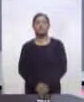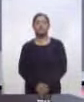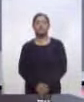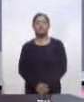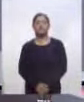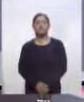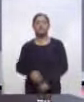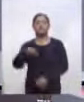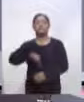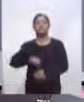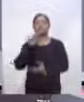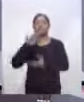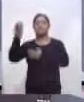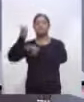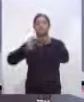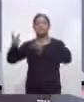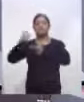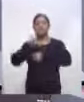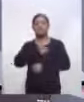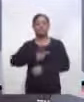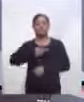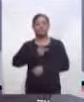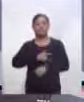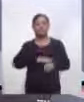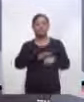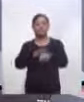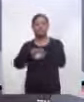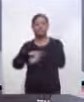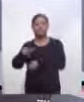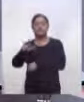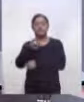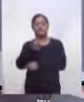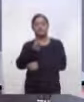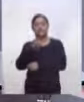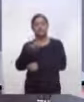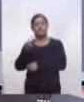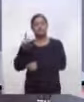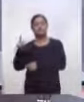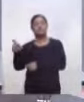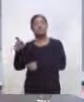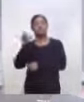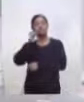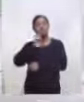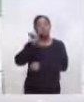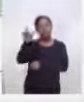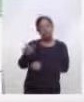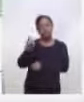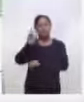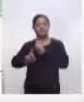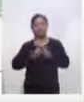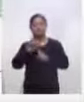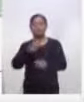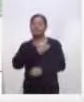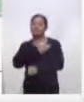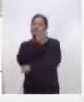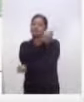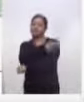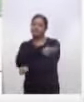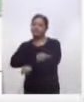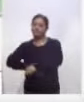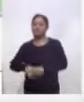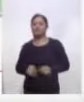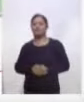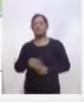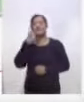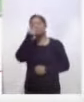Esta tarde le damos la bienvenida con muchísimo mayor gusto a Liz Pérez, nuestra chica de los deportes. Liz, muy buenas tardes. Qué bonito color, Liz.